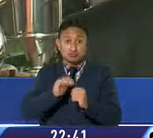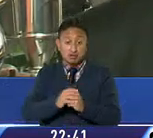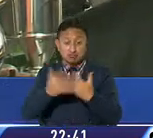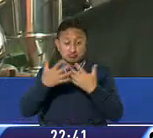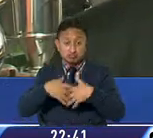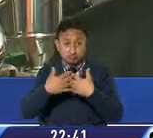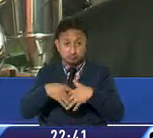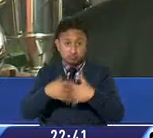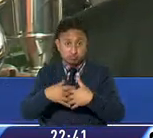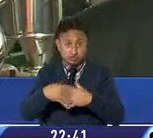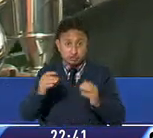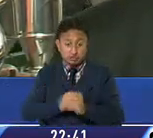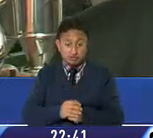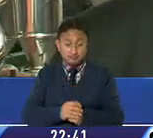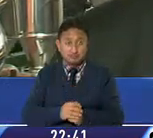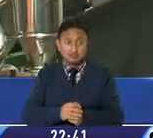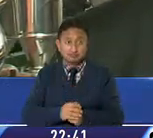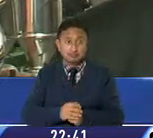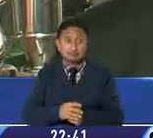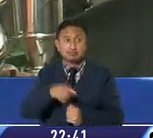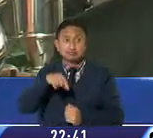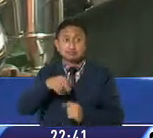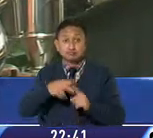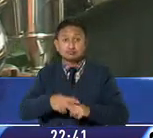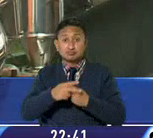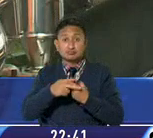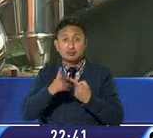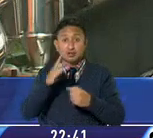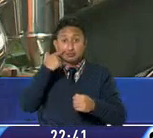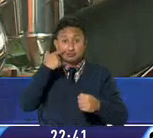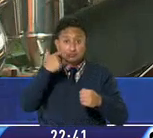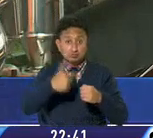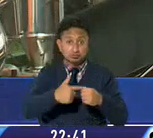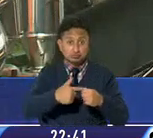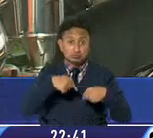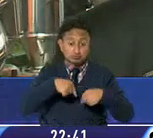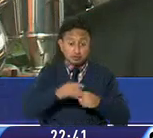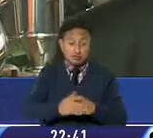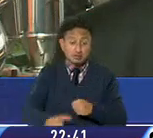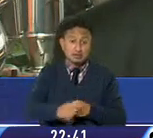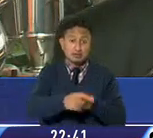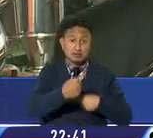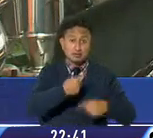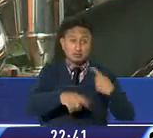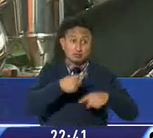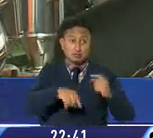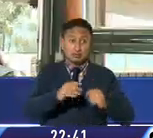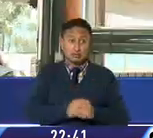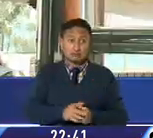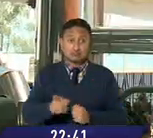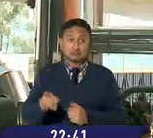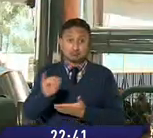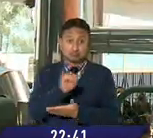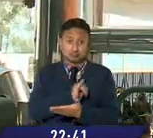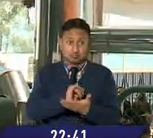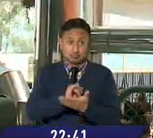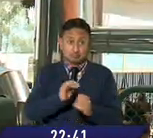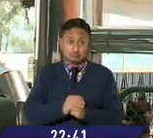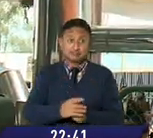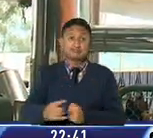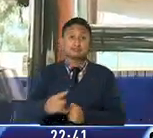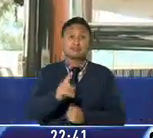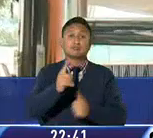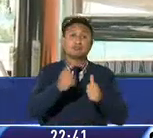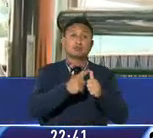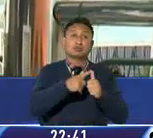tiempo vamos a abrir gasolineras, vamos a poder vender los combustibles para la isla. Se ha priorizado las islas como un